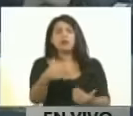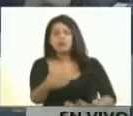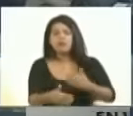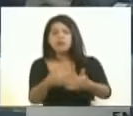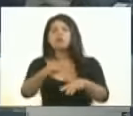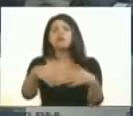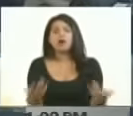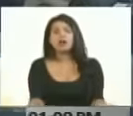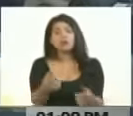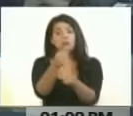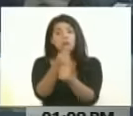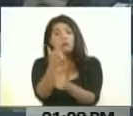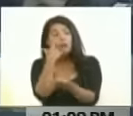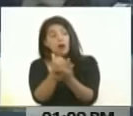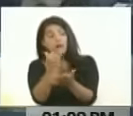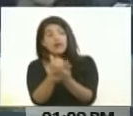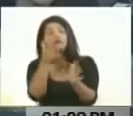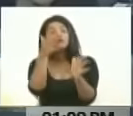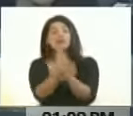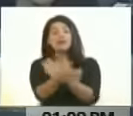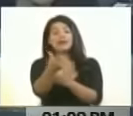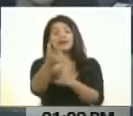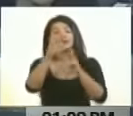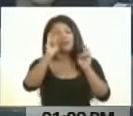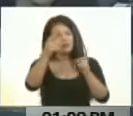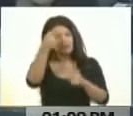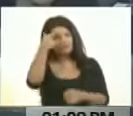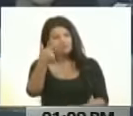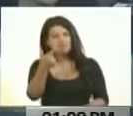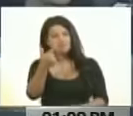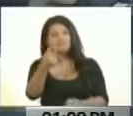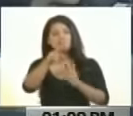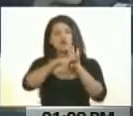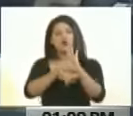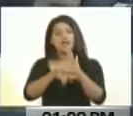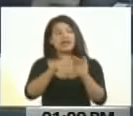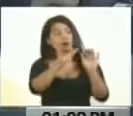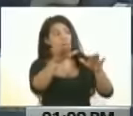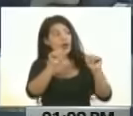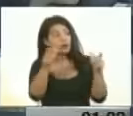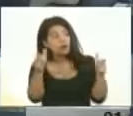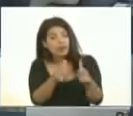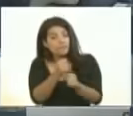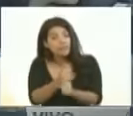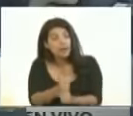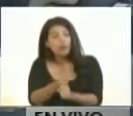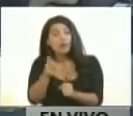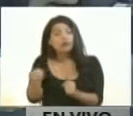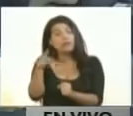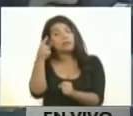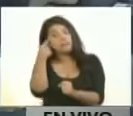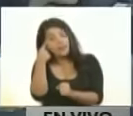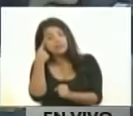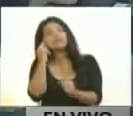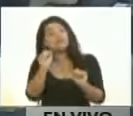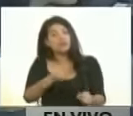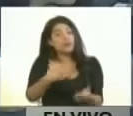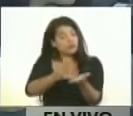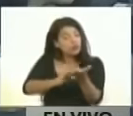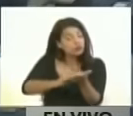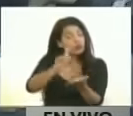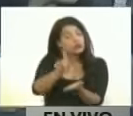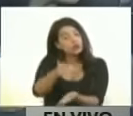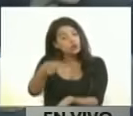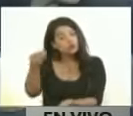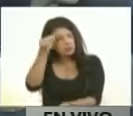los próximos pasos que se esperan a propósito del protocolo de Olivos y si tienen confianza que este mecanismo pueda